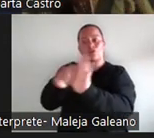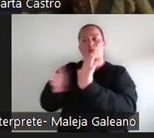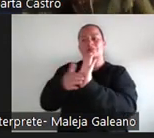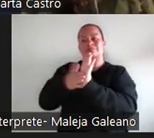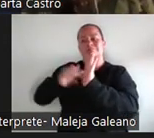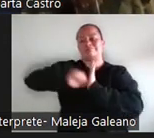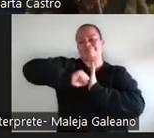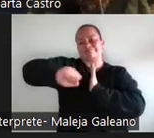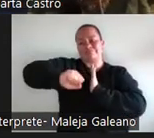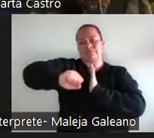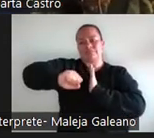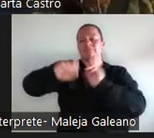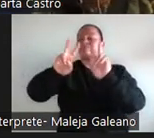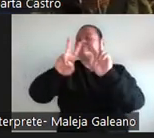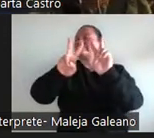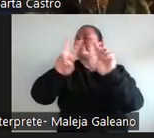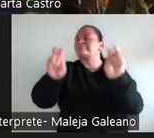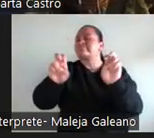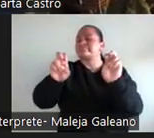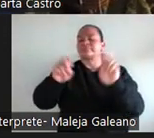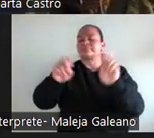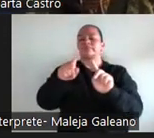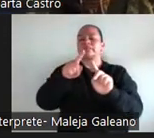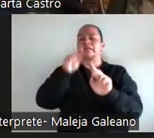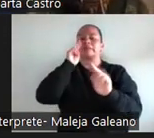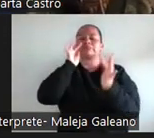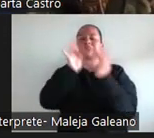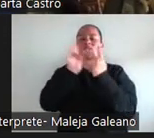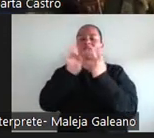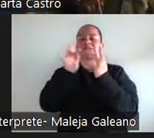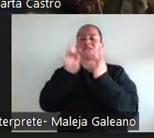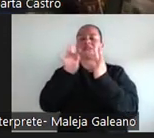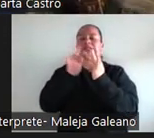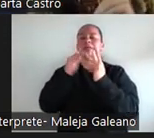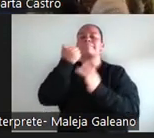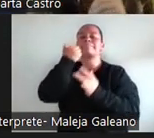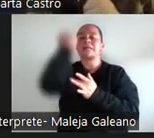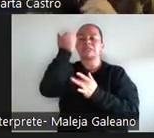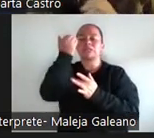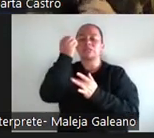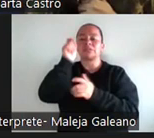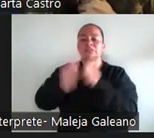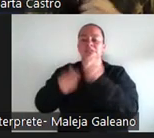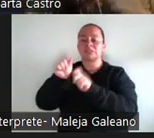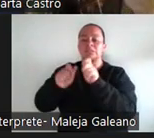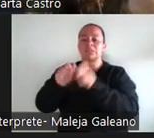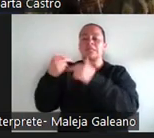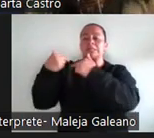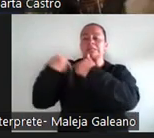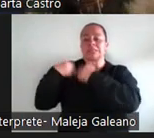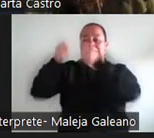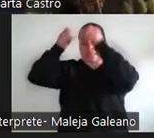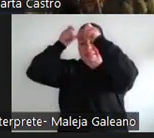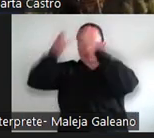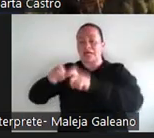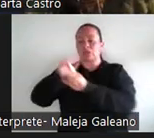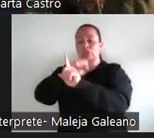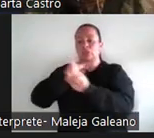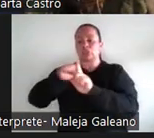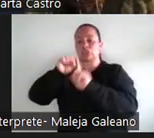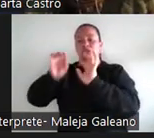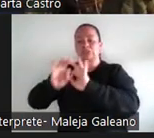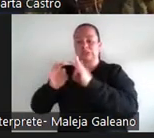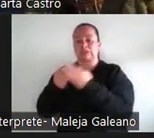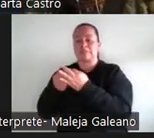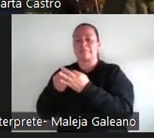abro comillas respecto de los adultos mayores existe una carga específica en cabeza del Estado la sociedad y la familia para